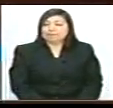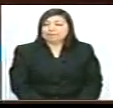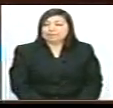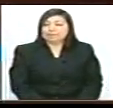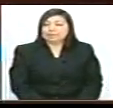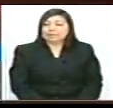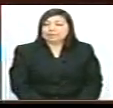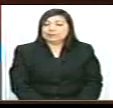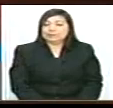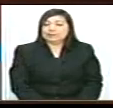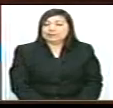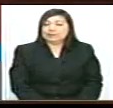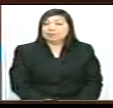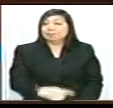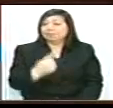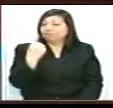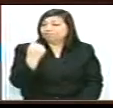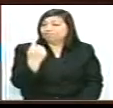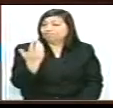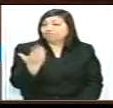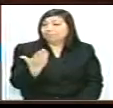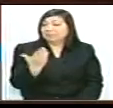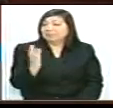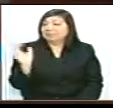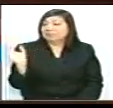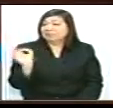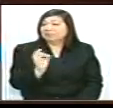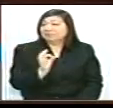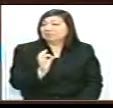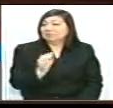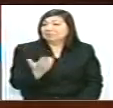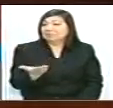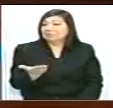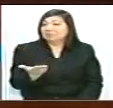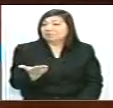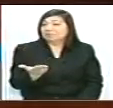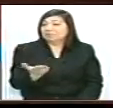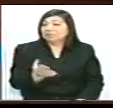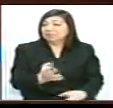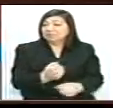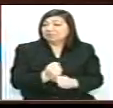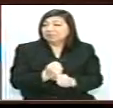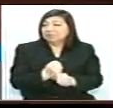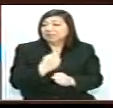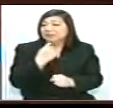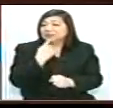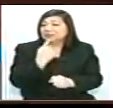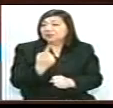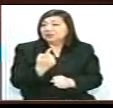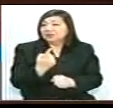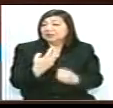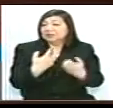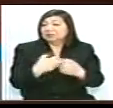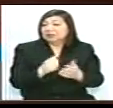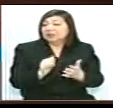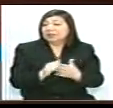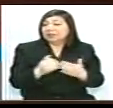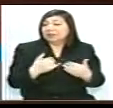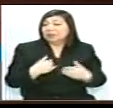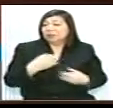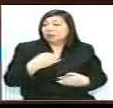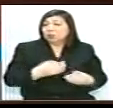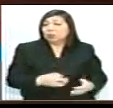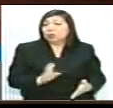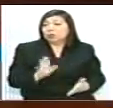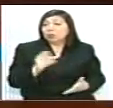Para que concluya con ese... Primero, ni siquiera se han tomado la molestia de decir las empresas que tienen